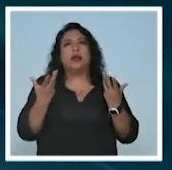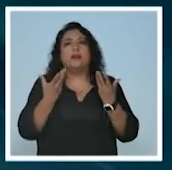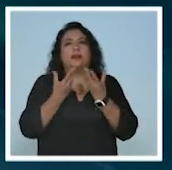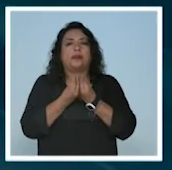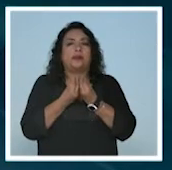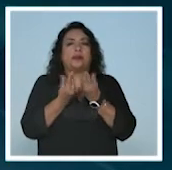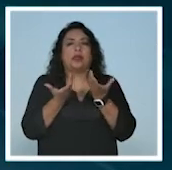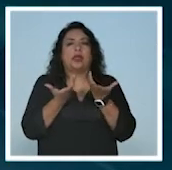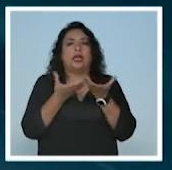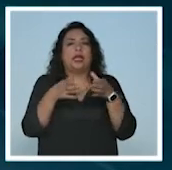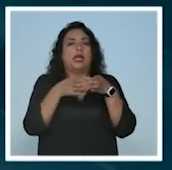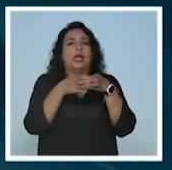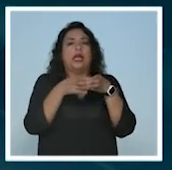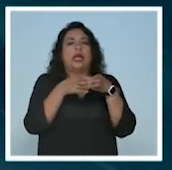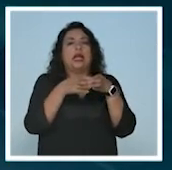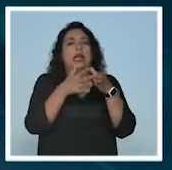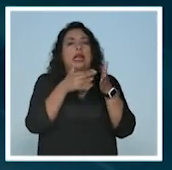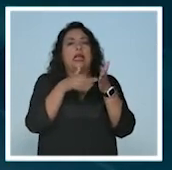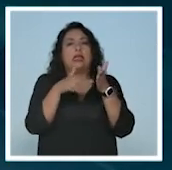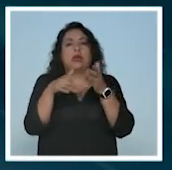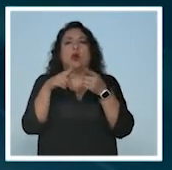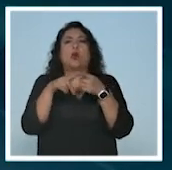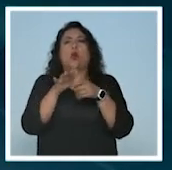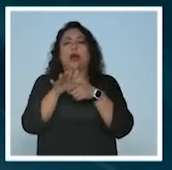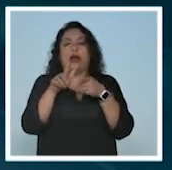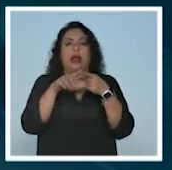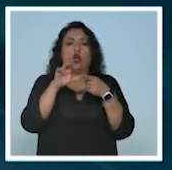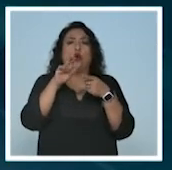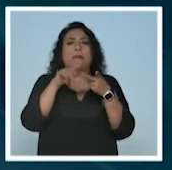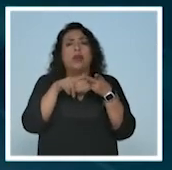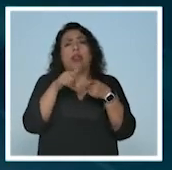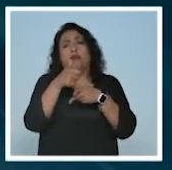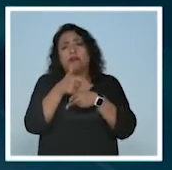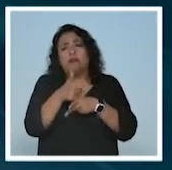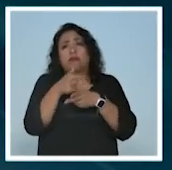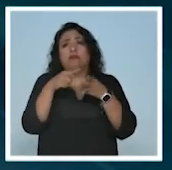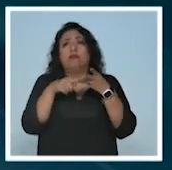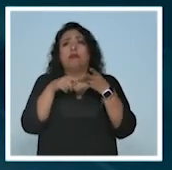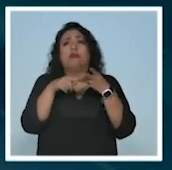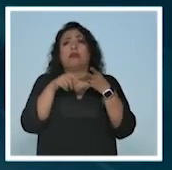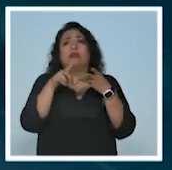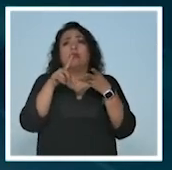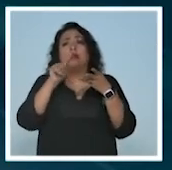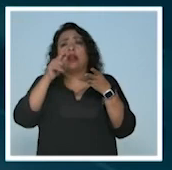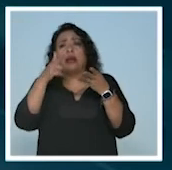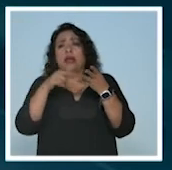género literario, ¿cuál sería? ¿Comedia, tragedia, drama?